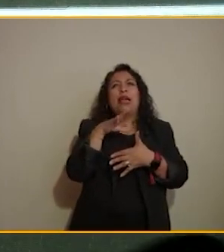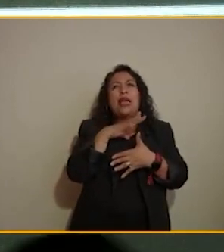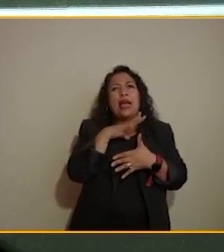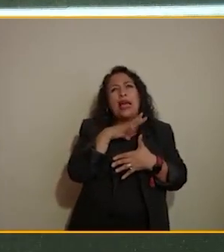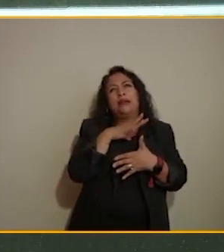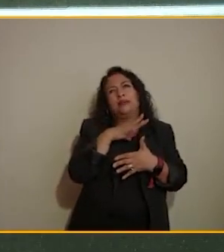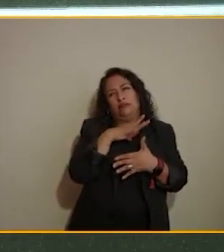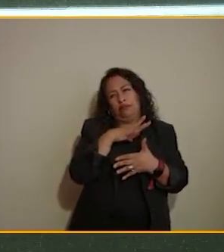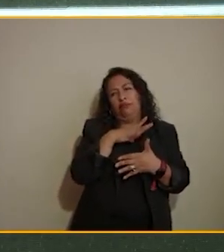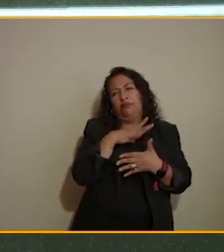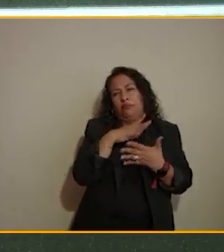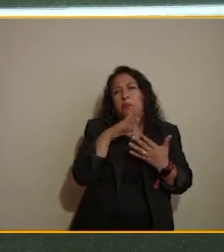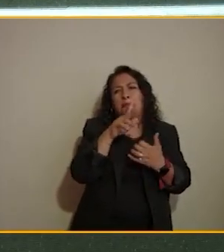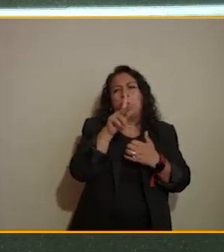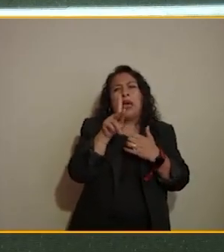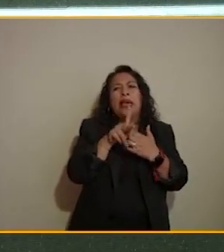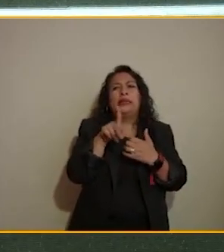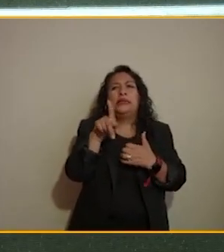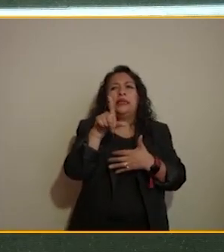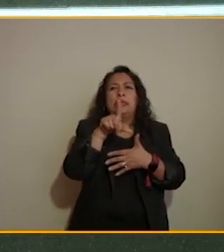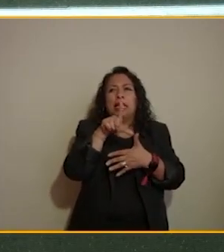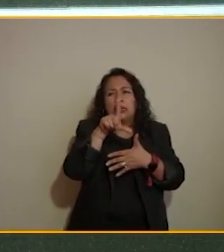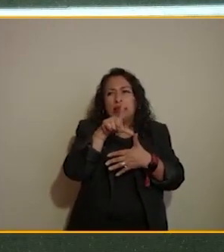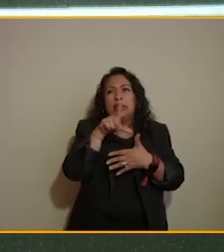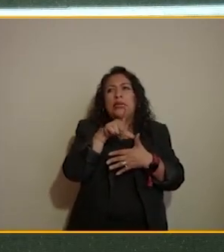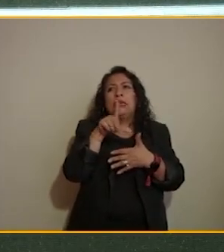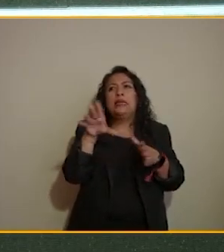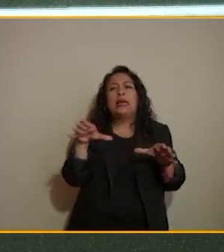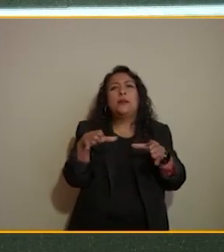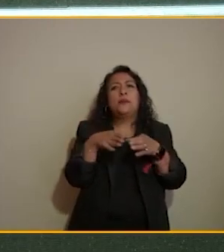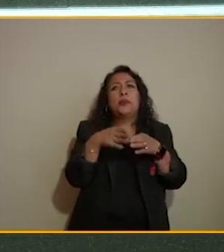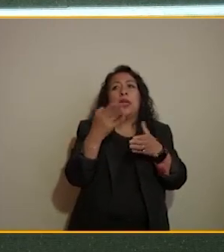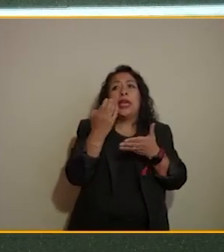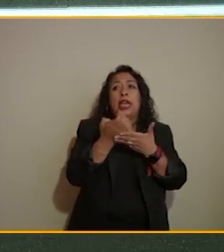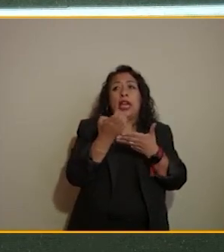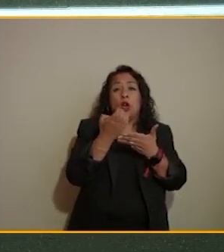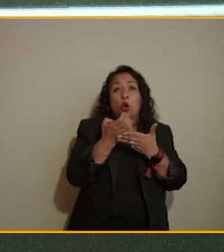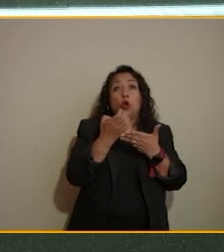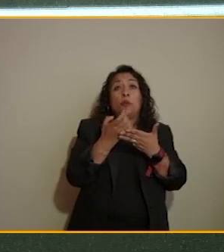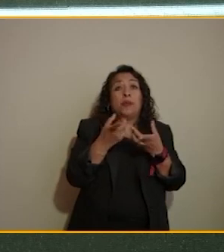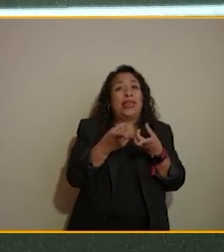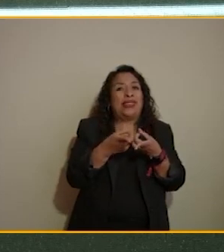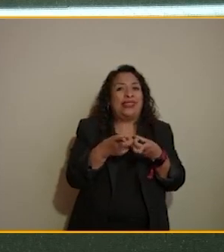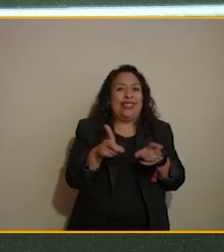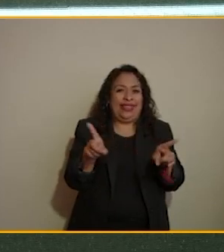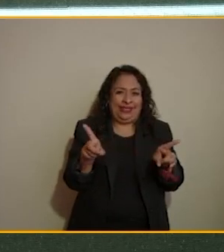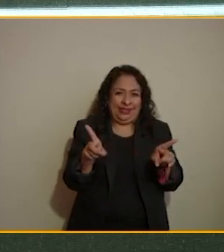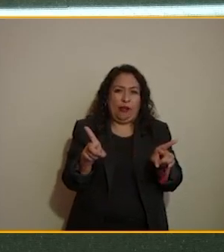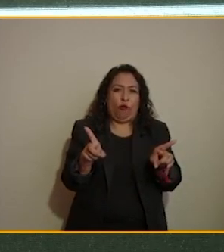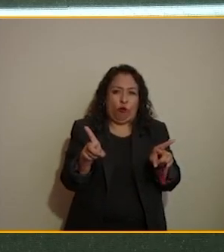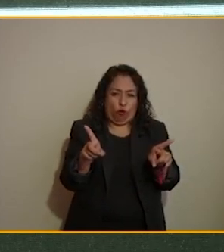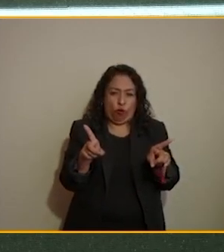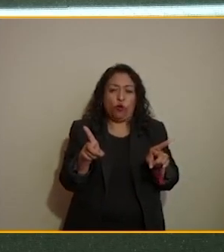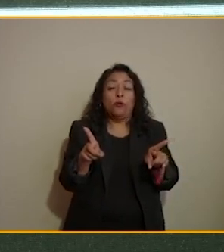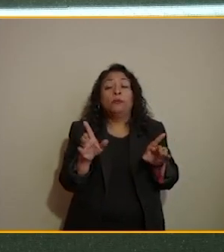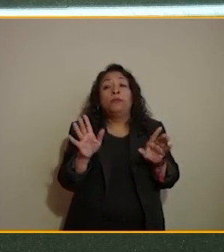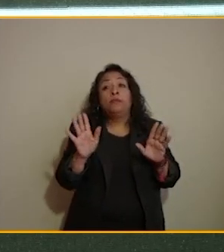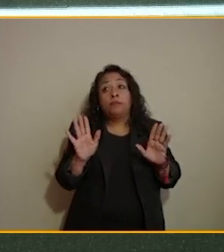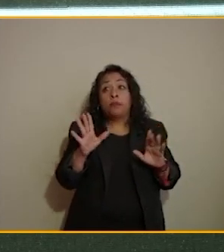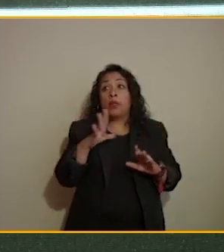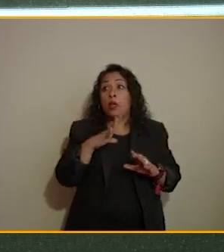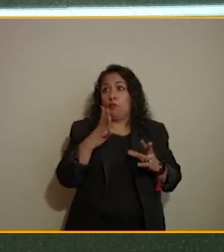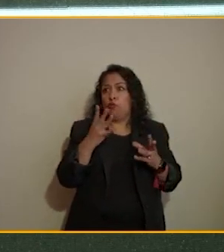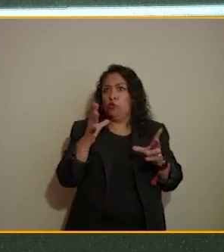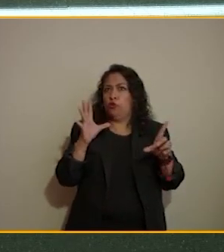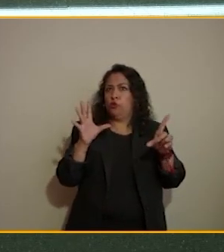como, los países de América Latina están clasificados como economías en desarrollo. Y esto quiere decir que tenemos